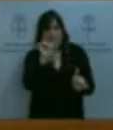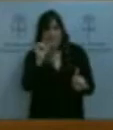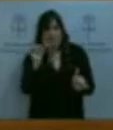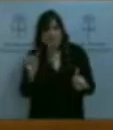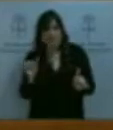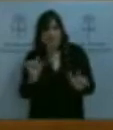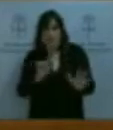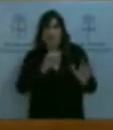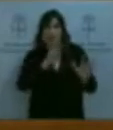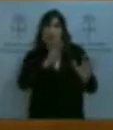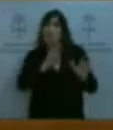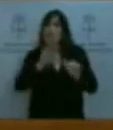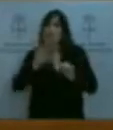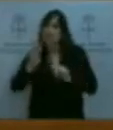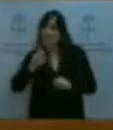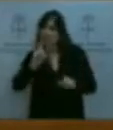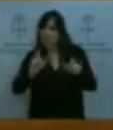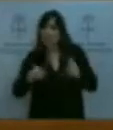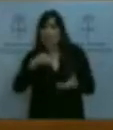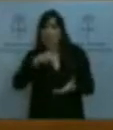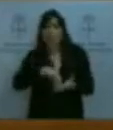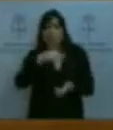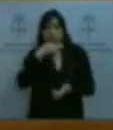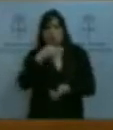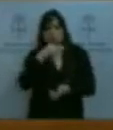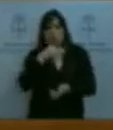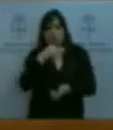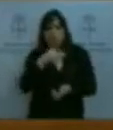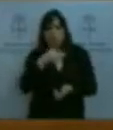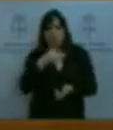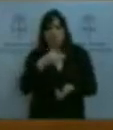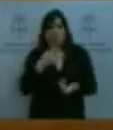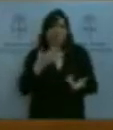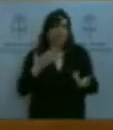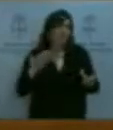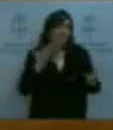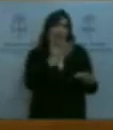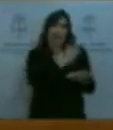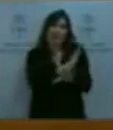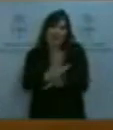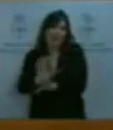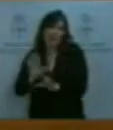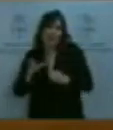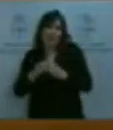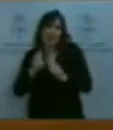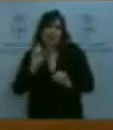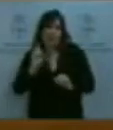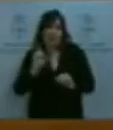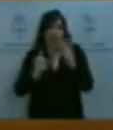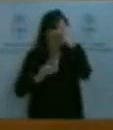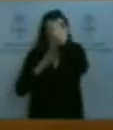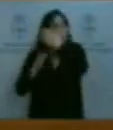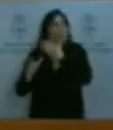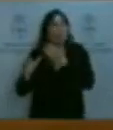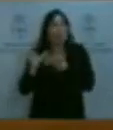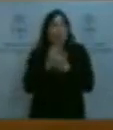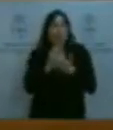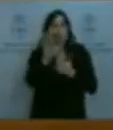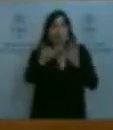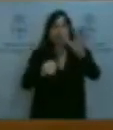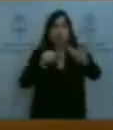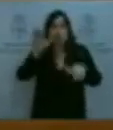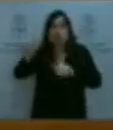concretamente, una amplia representación de la comunidad educativa a petición, todos ellos, de las distintas fuerzas políticas. También en el